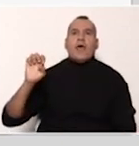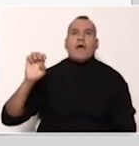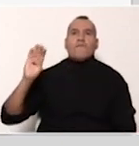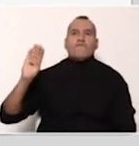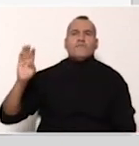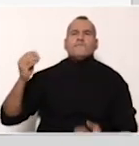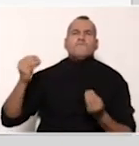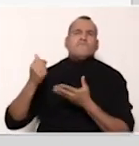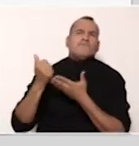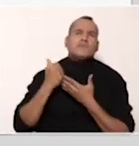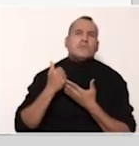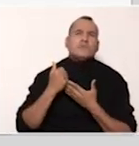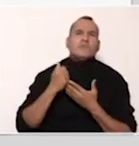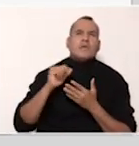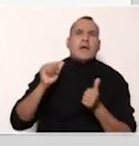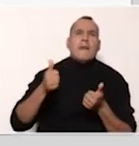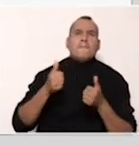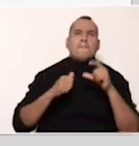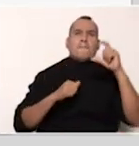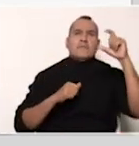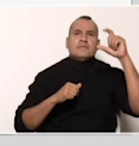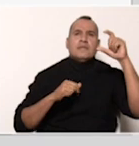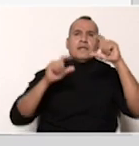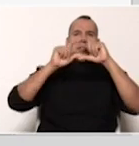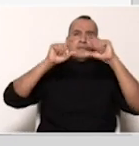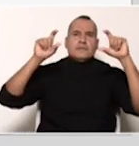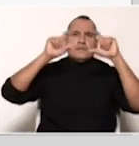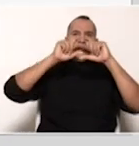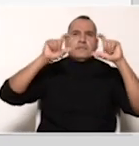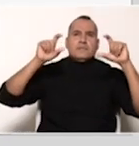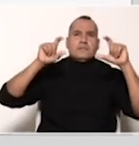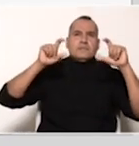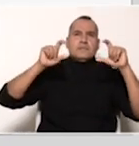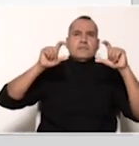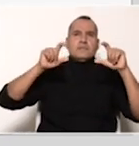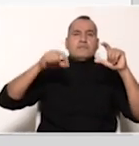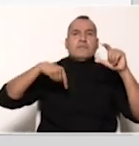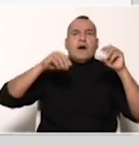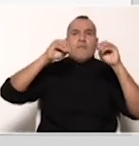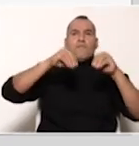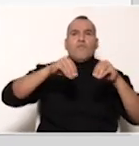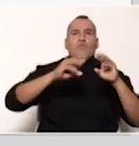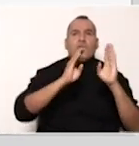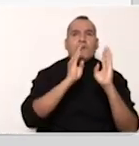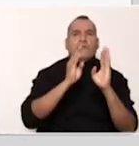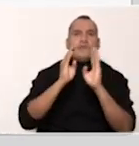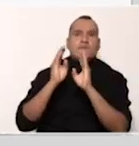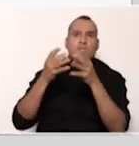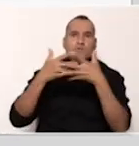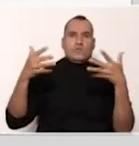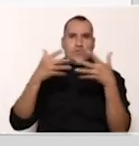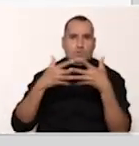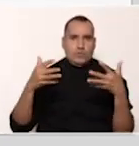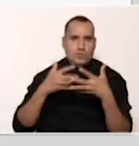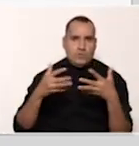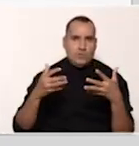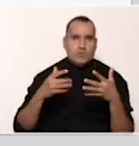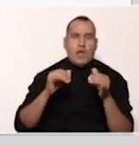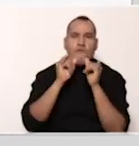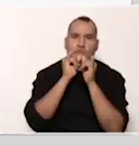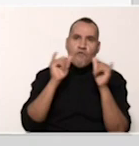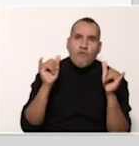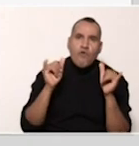qué me sirve la cabecera? La cabecera indica para colocar acá el título u otros elementos que le dan a la página